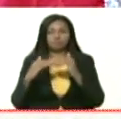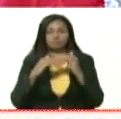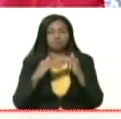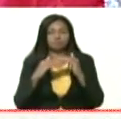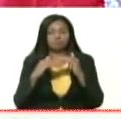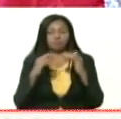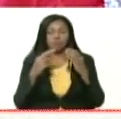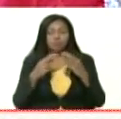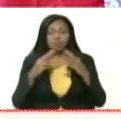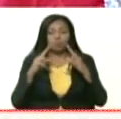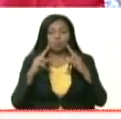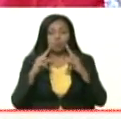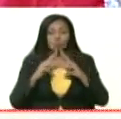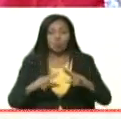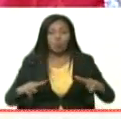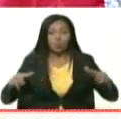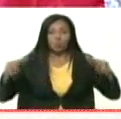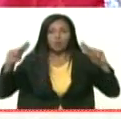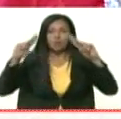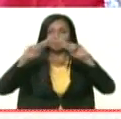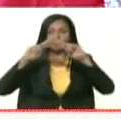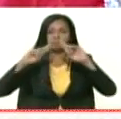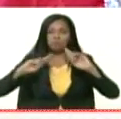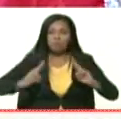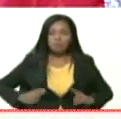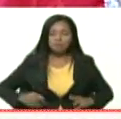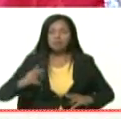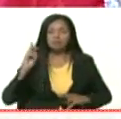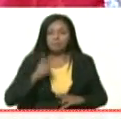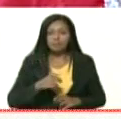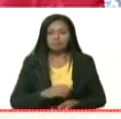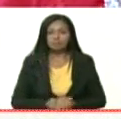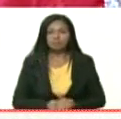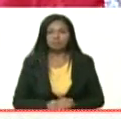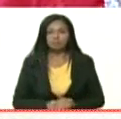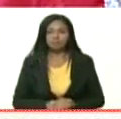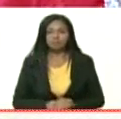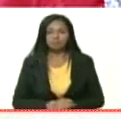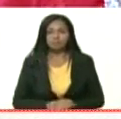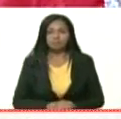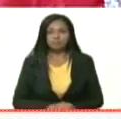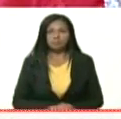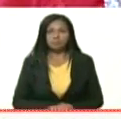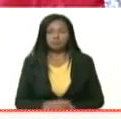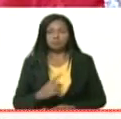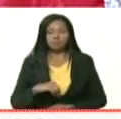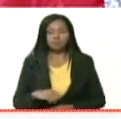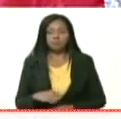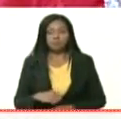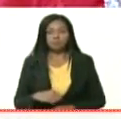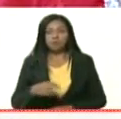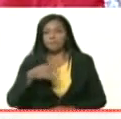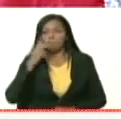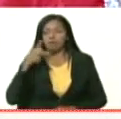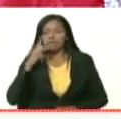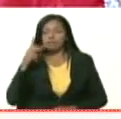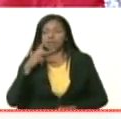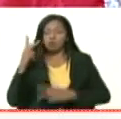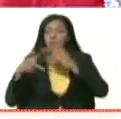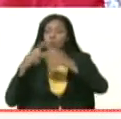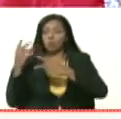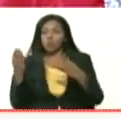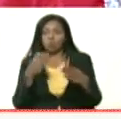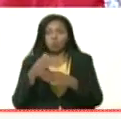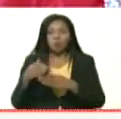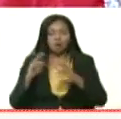universo, de la humanidad, en un concepto geopolítico de equilibrio, en convivencia,